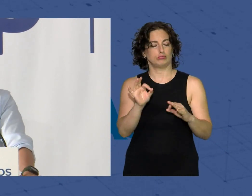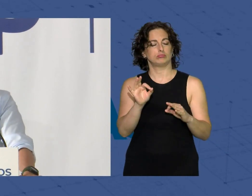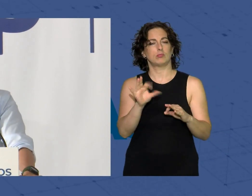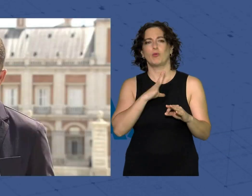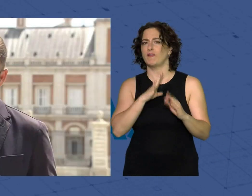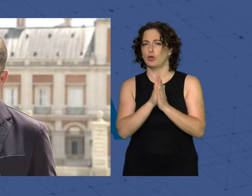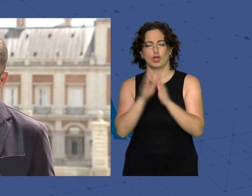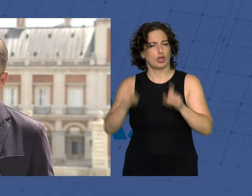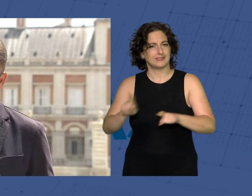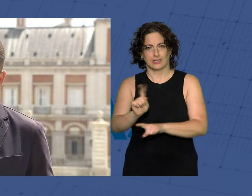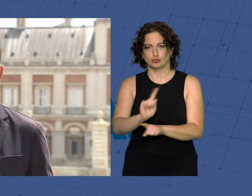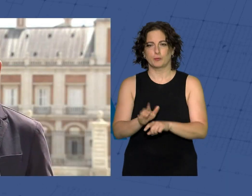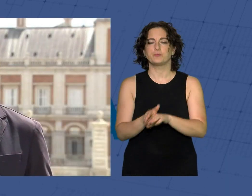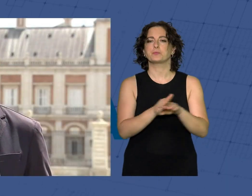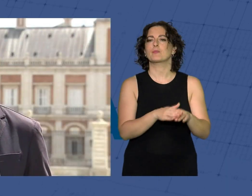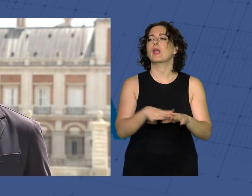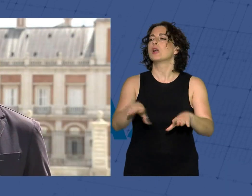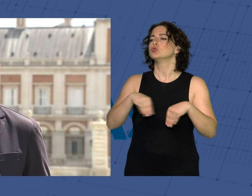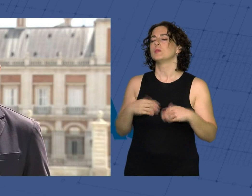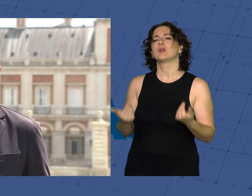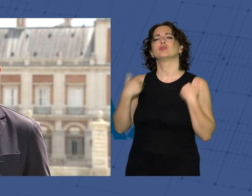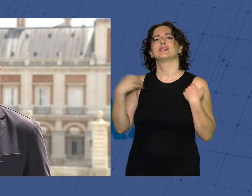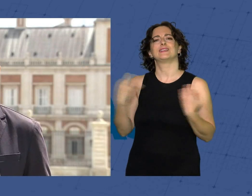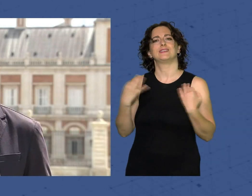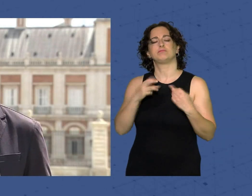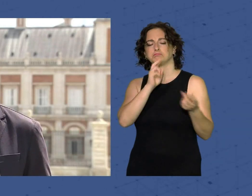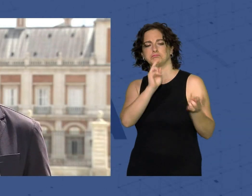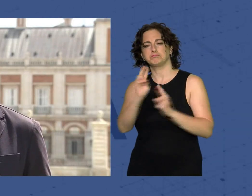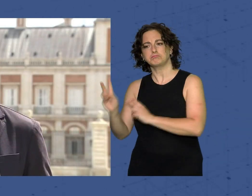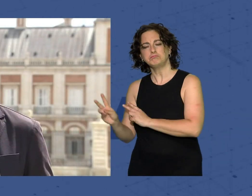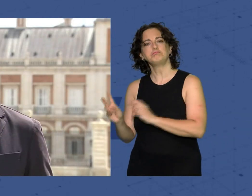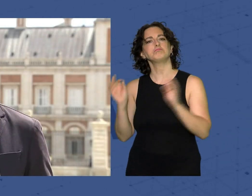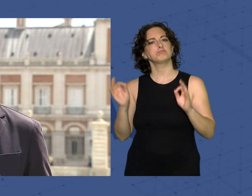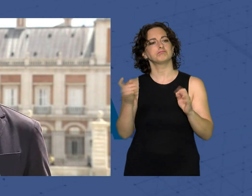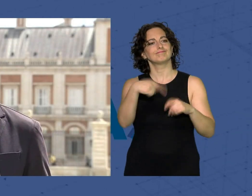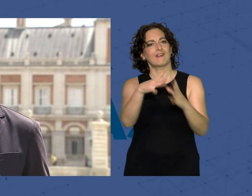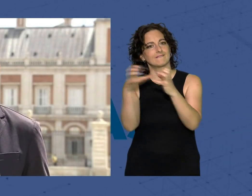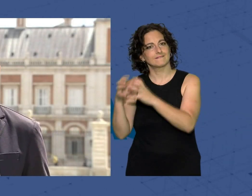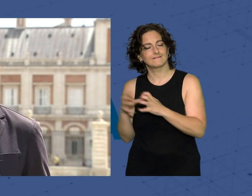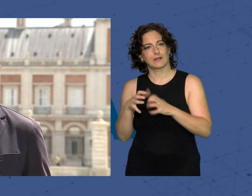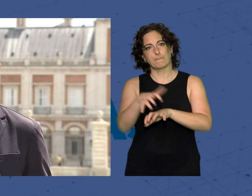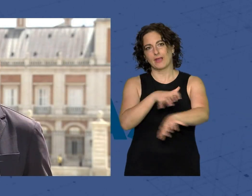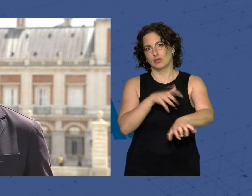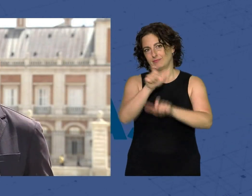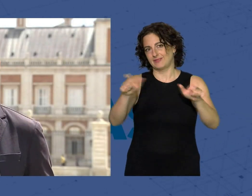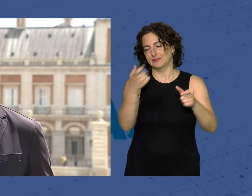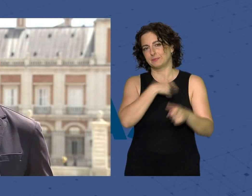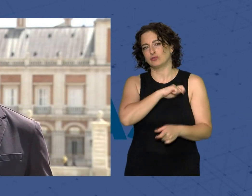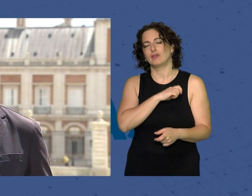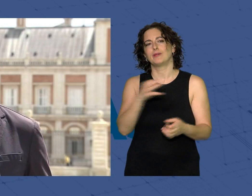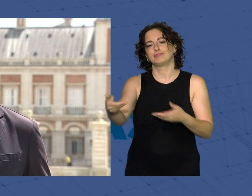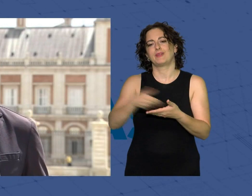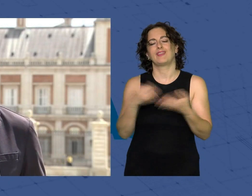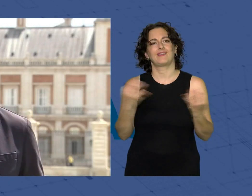que no descanséis. Asumimos la responsabilidad de responder a los anhelos de una mayoría de españoles que demandan